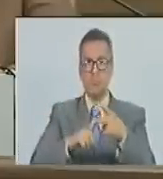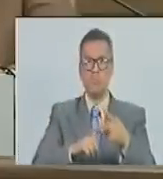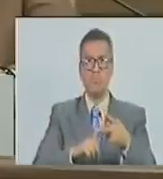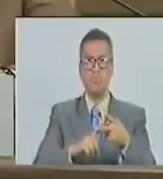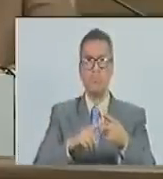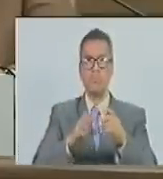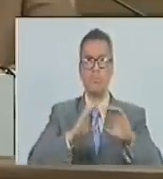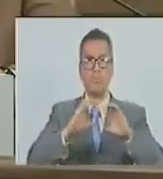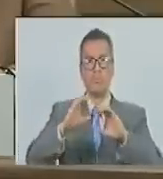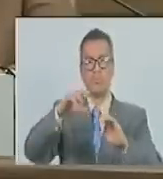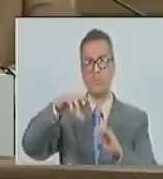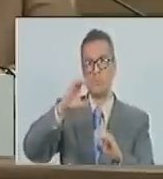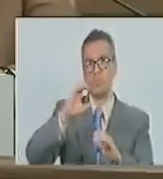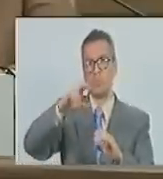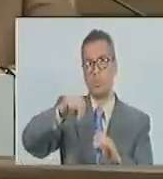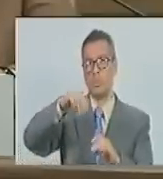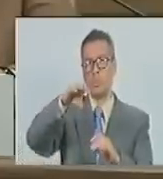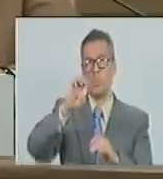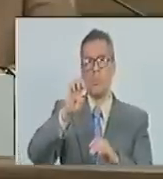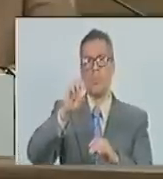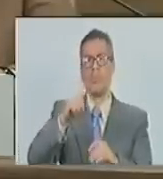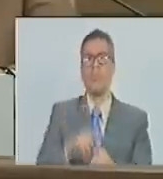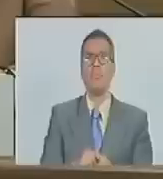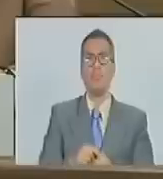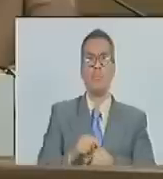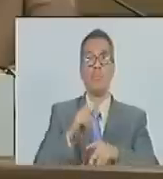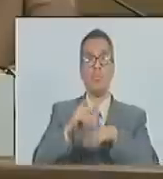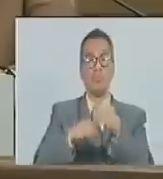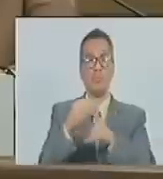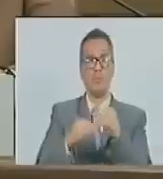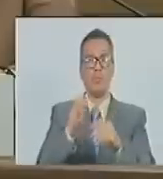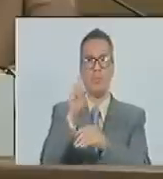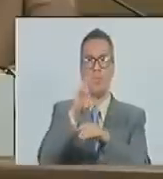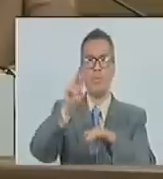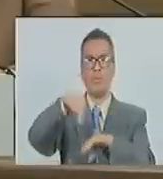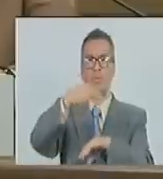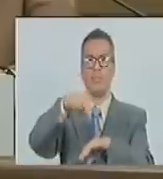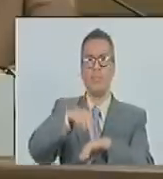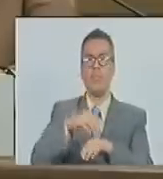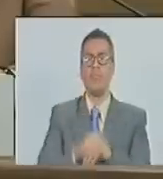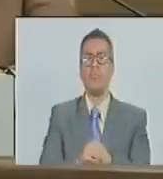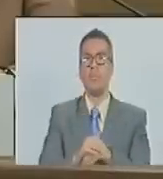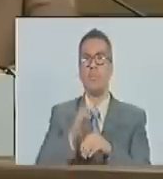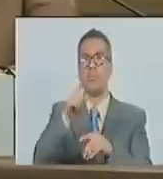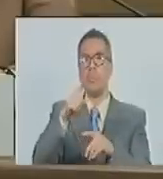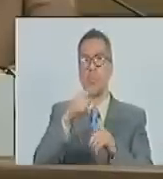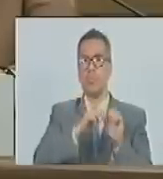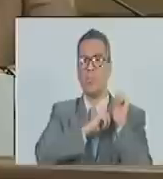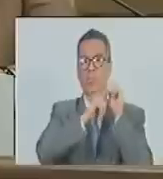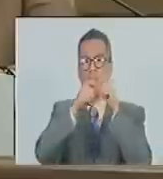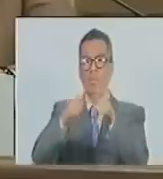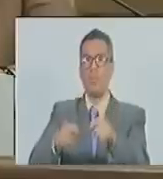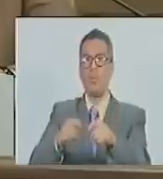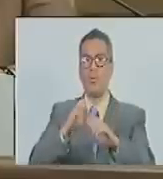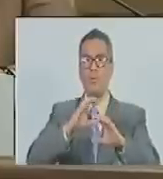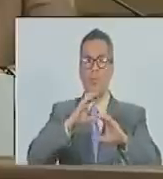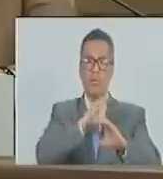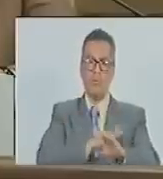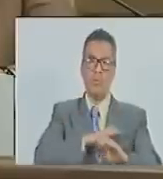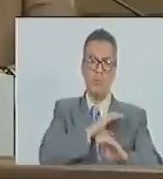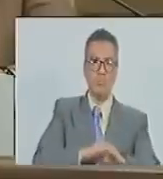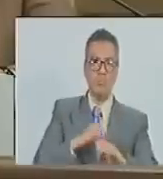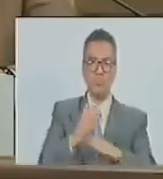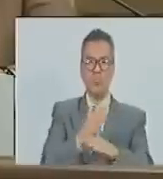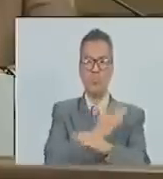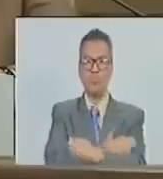suplentes del Consejo Nacional Electoral por parte de la Asamblea Nacional y designación de la Comisión